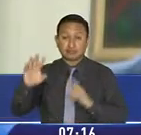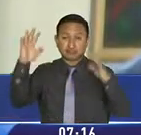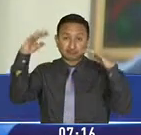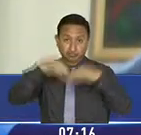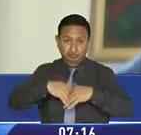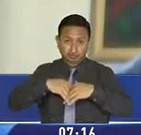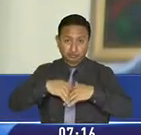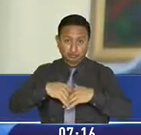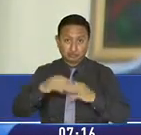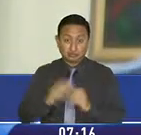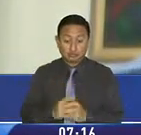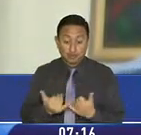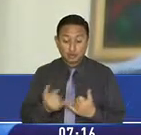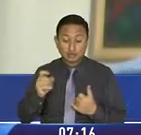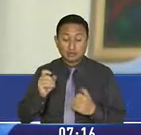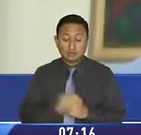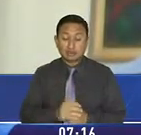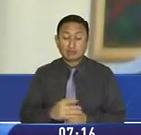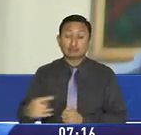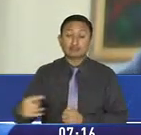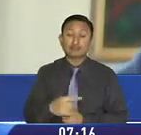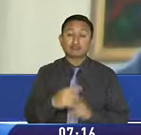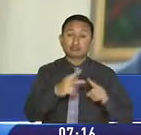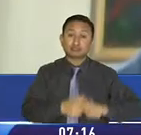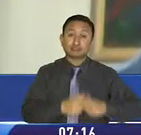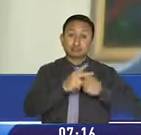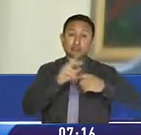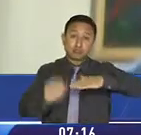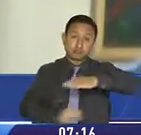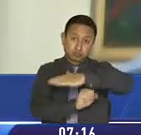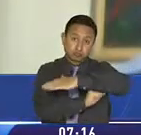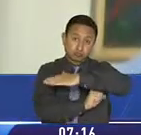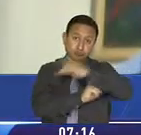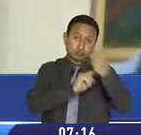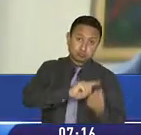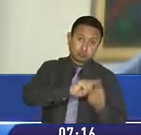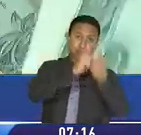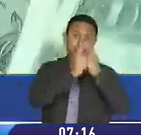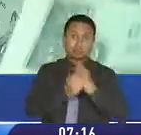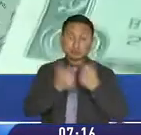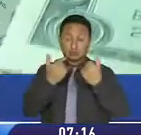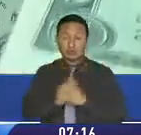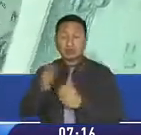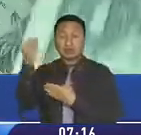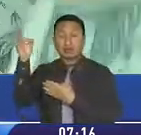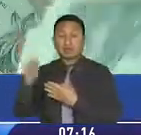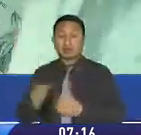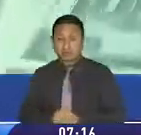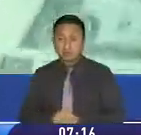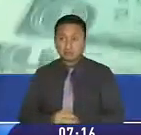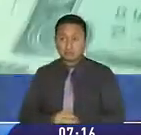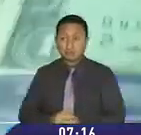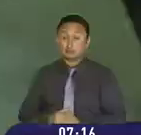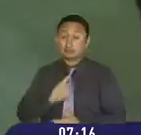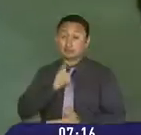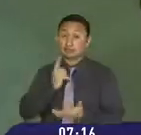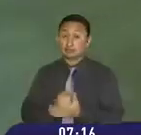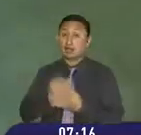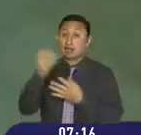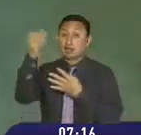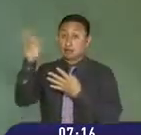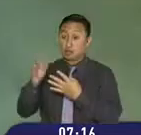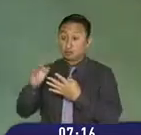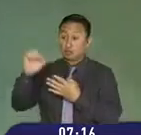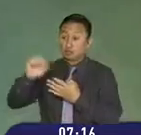que replantear desde los fundamentos y tenemos que replantear los presupuestos. Presupuestos sí se necesita, pero hay